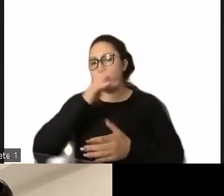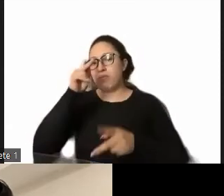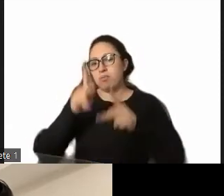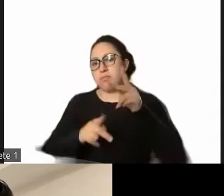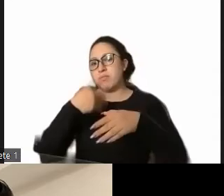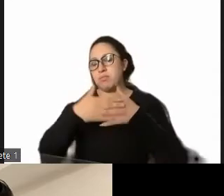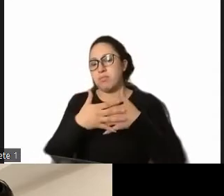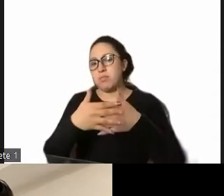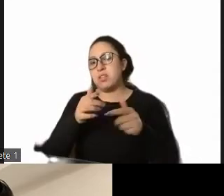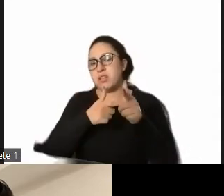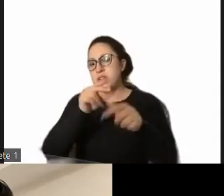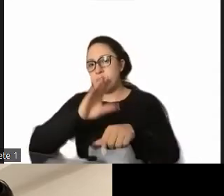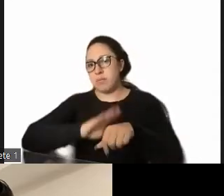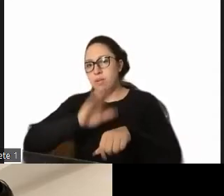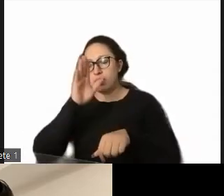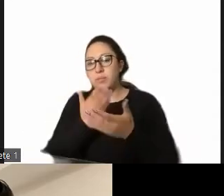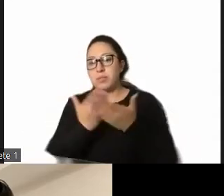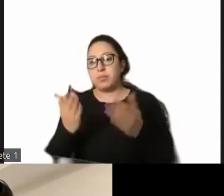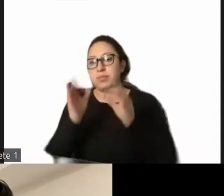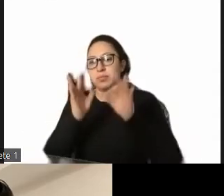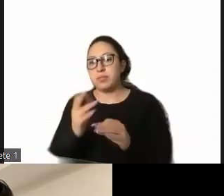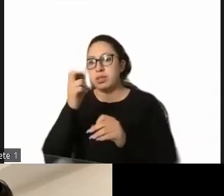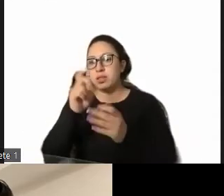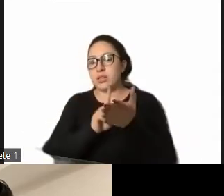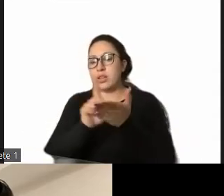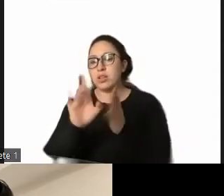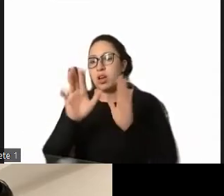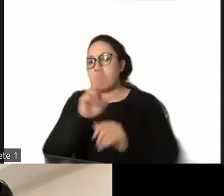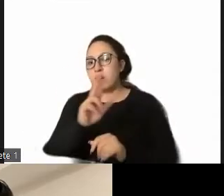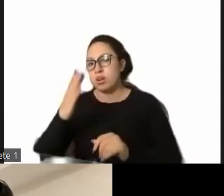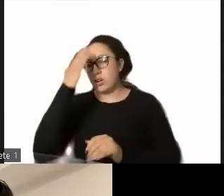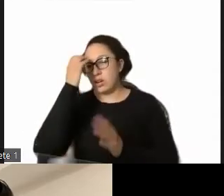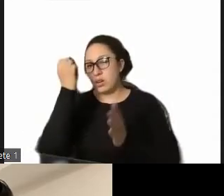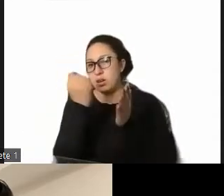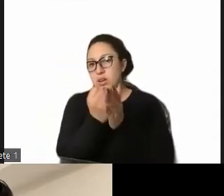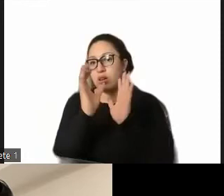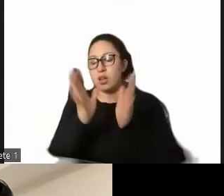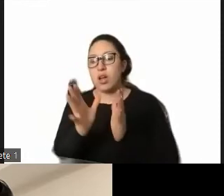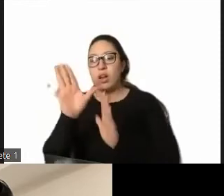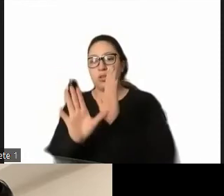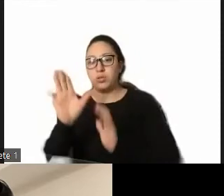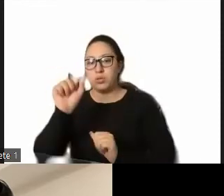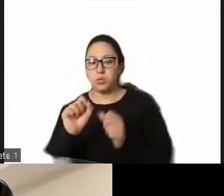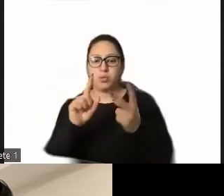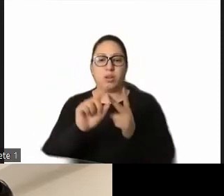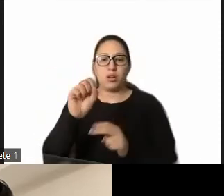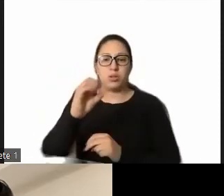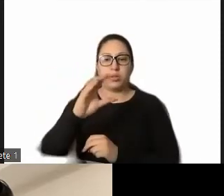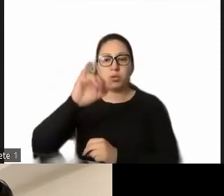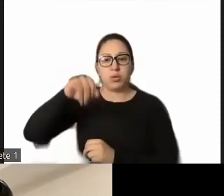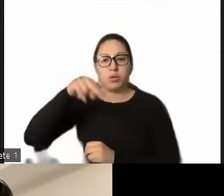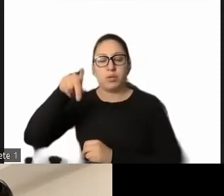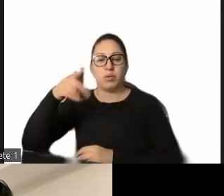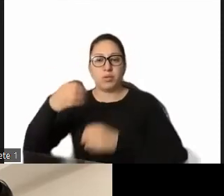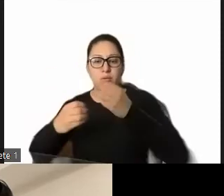primera instancia que eso ya está en un derecho adquirido, o sea, está determinado por la Suprema Corte de Justicia, está precisado en prácticamente